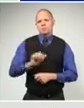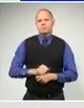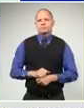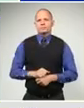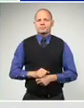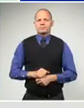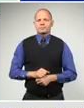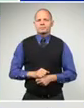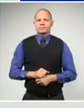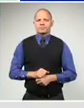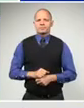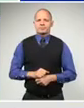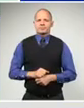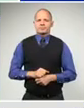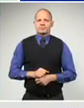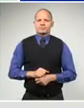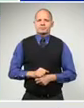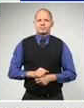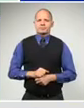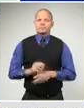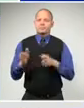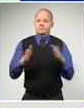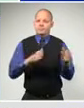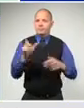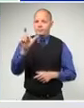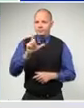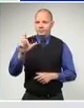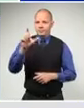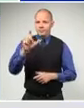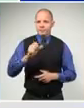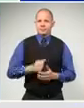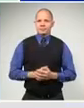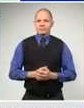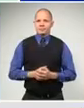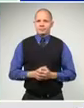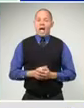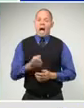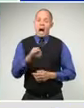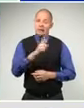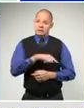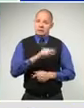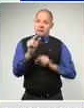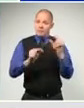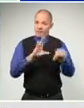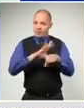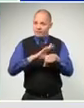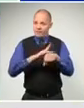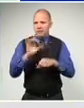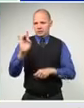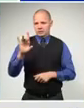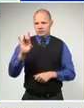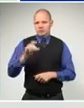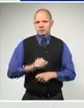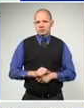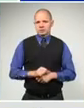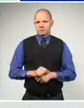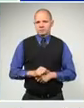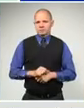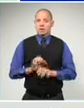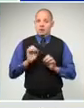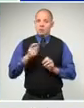de cada uno. Camagüey, 15 casos ayer, pudiéramos decir que 13